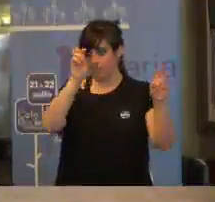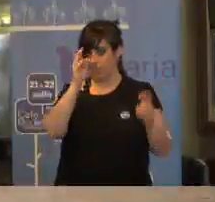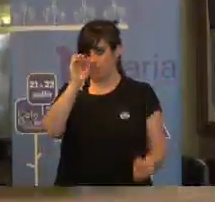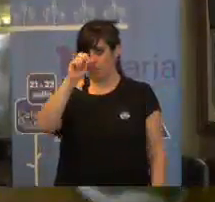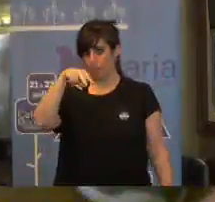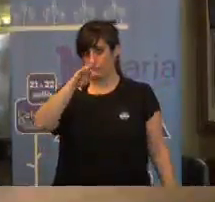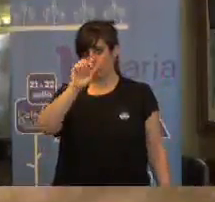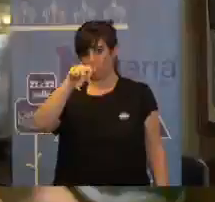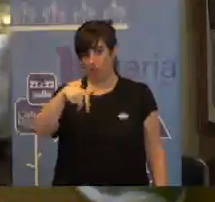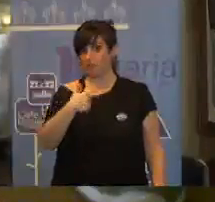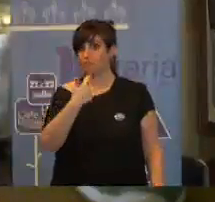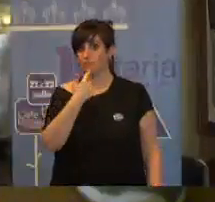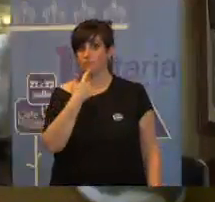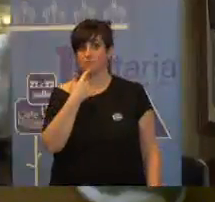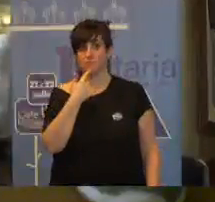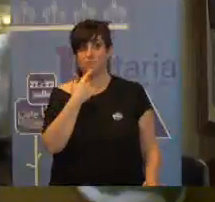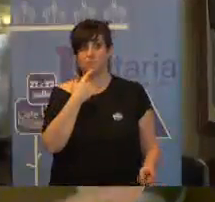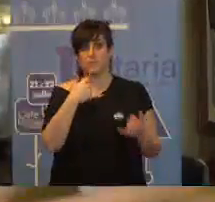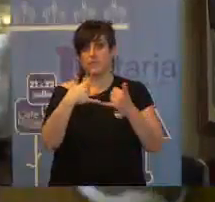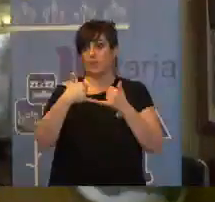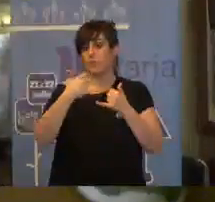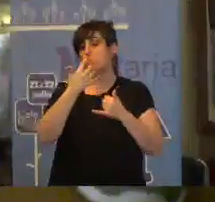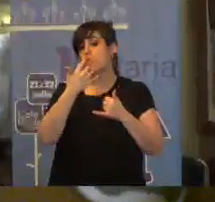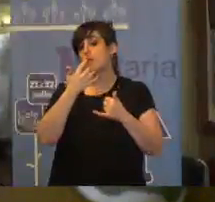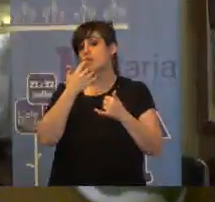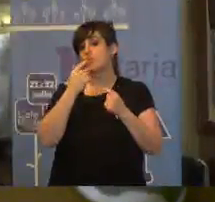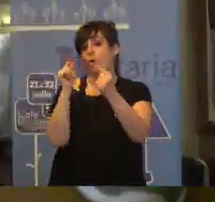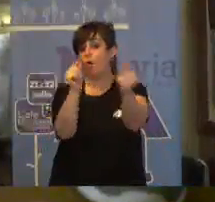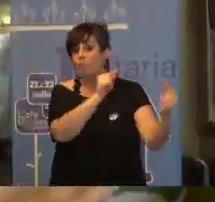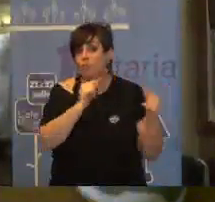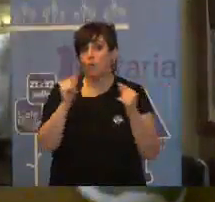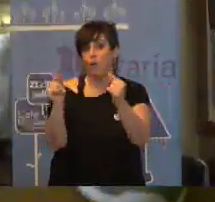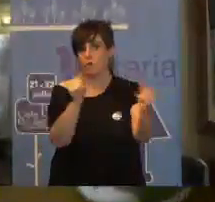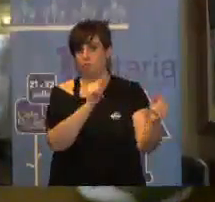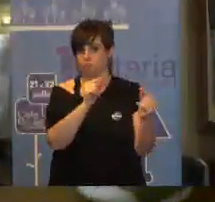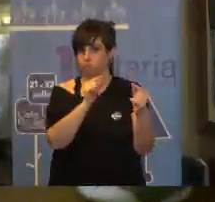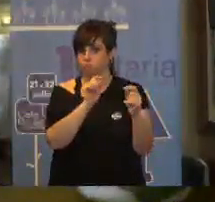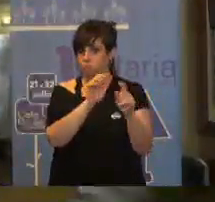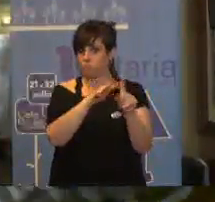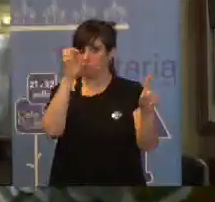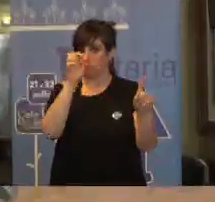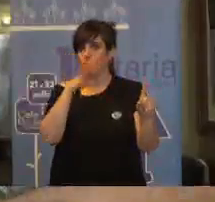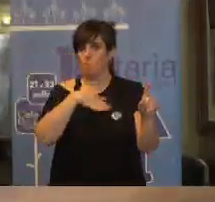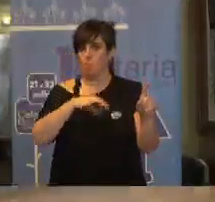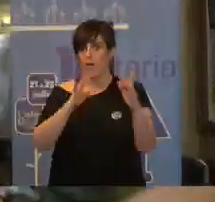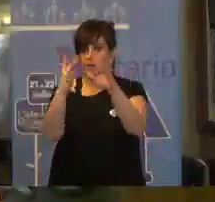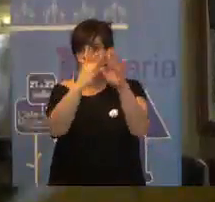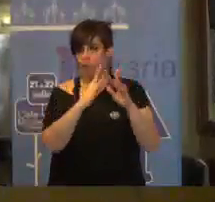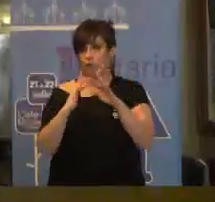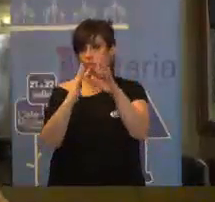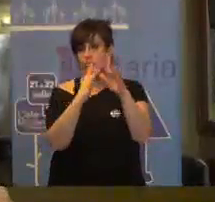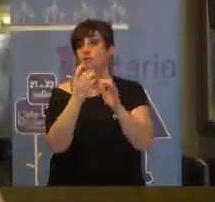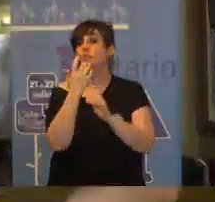este tema podese falar porque hai diferentes fíos que podes crear nun foro de debate dentro da internet e podemos estar todos en contacto. A min